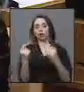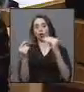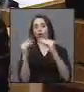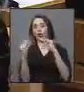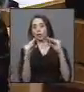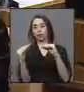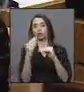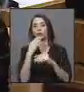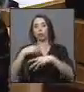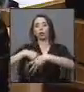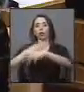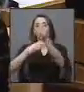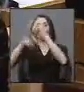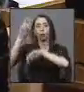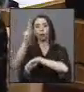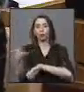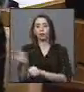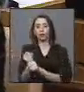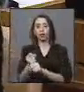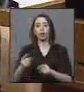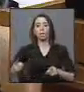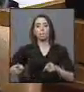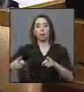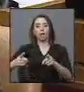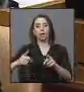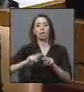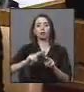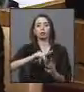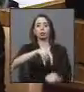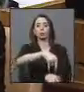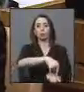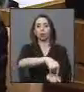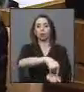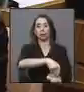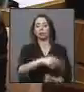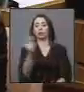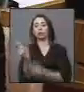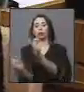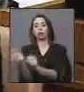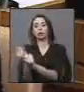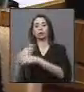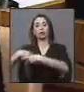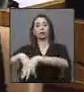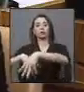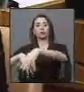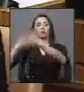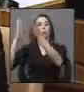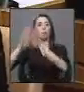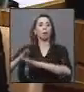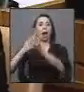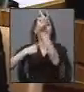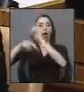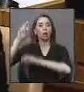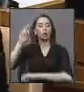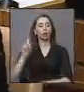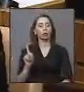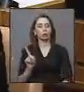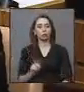cuando los trabajadores están movilizados, y lo estamos haciendo en paralelo en el Parlamento, mientras los trabajadores están movilizados en un paro.